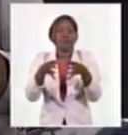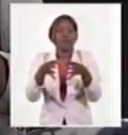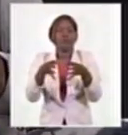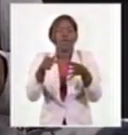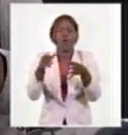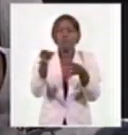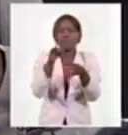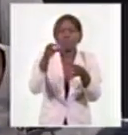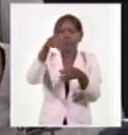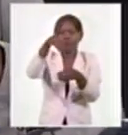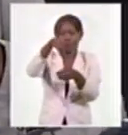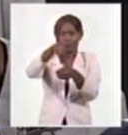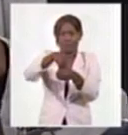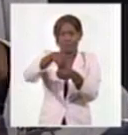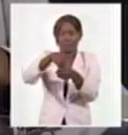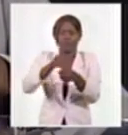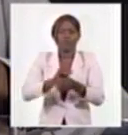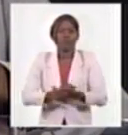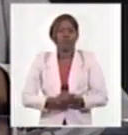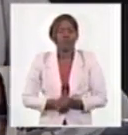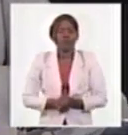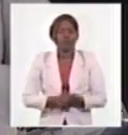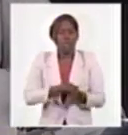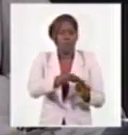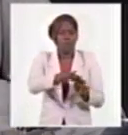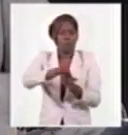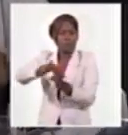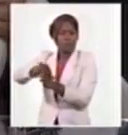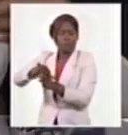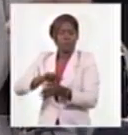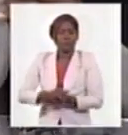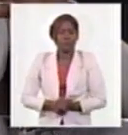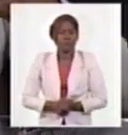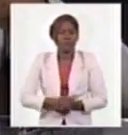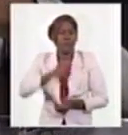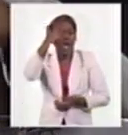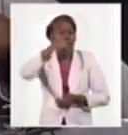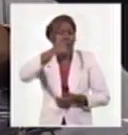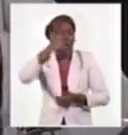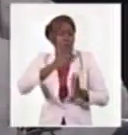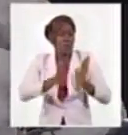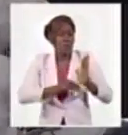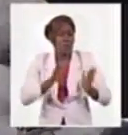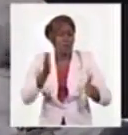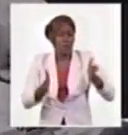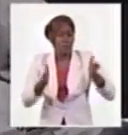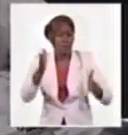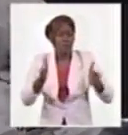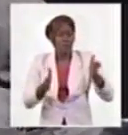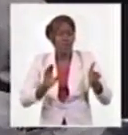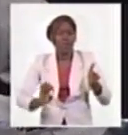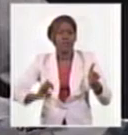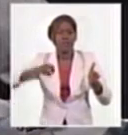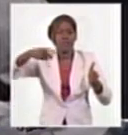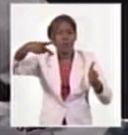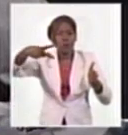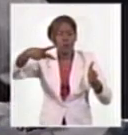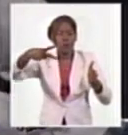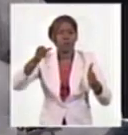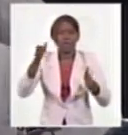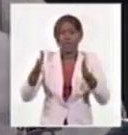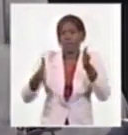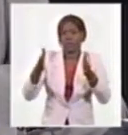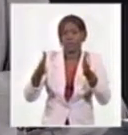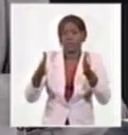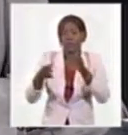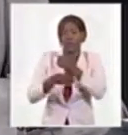En abril comienza una segunda etapa con la concentración de los esfuerzos de Rusia